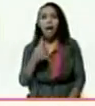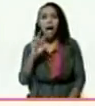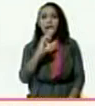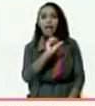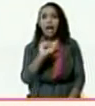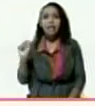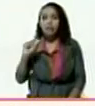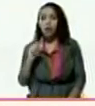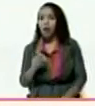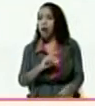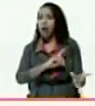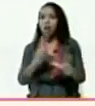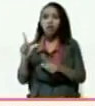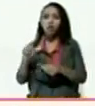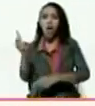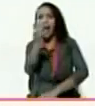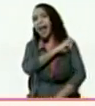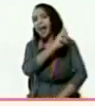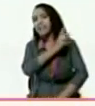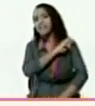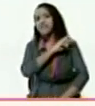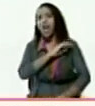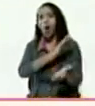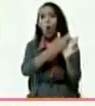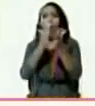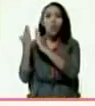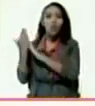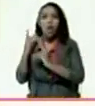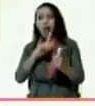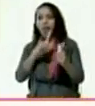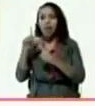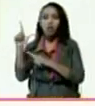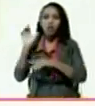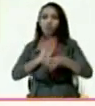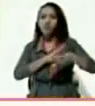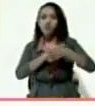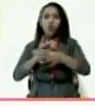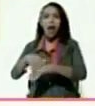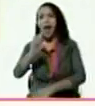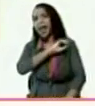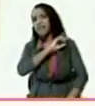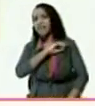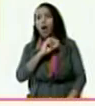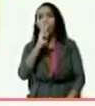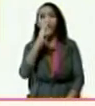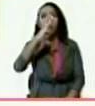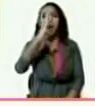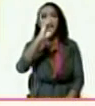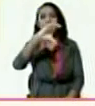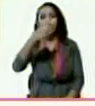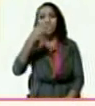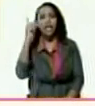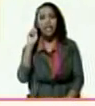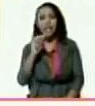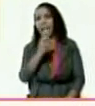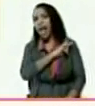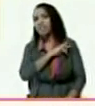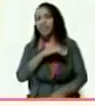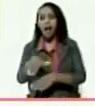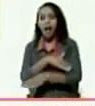pum, jefes de comunidades, jefes de VCH, jefes de